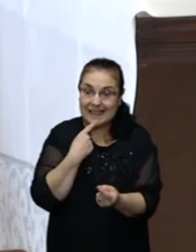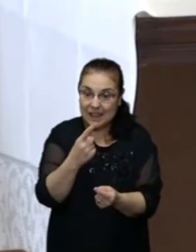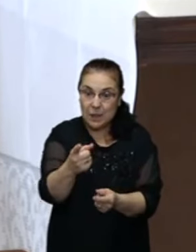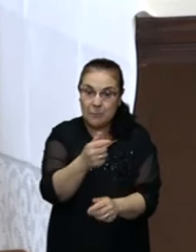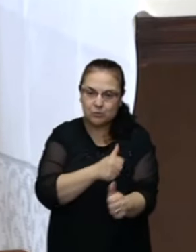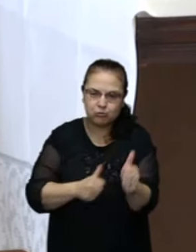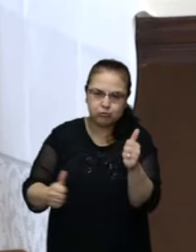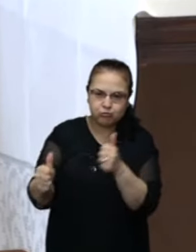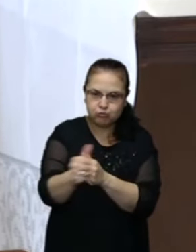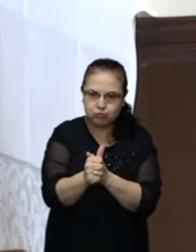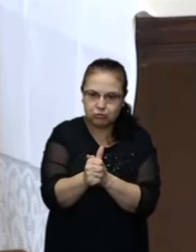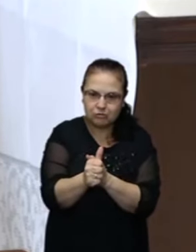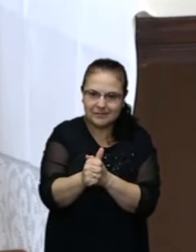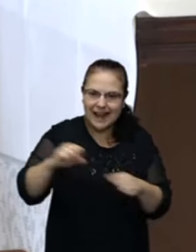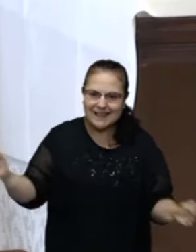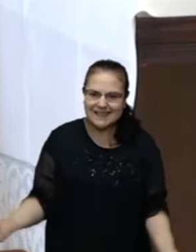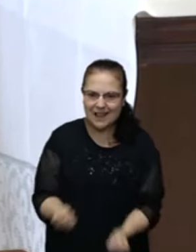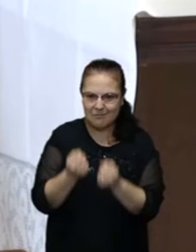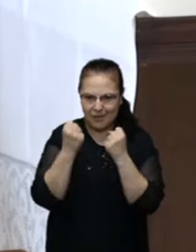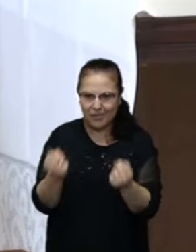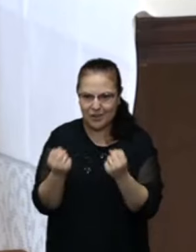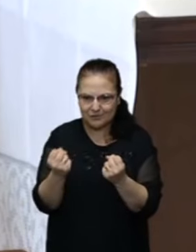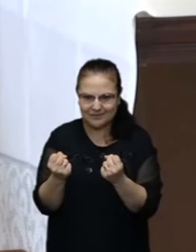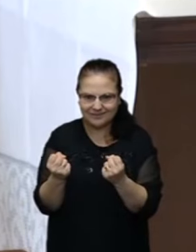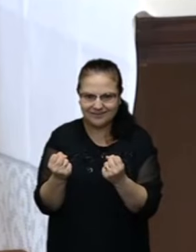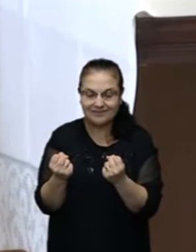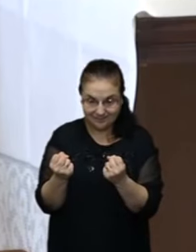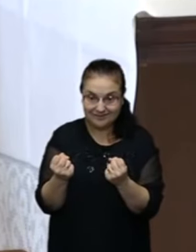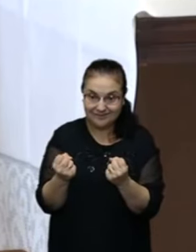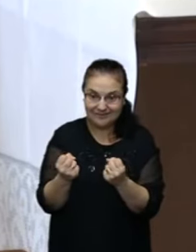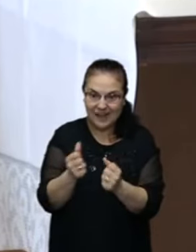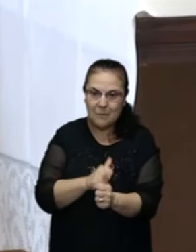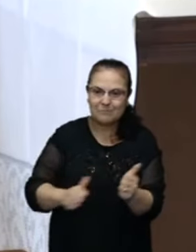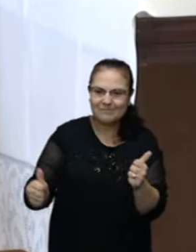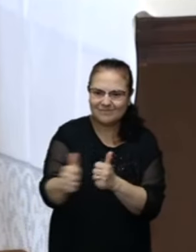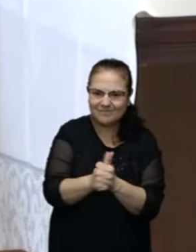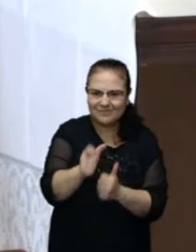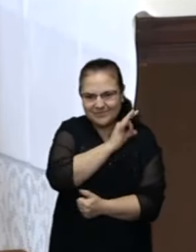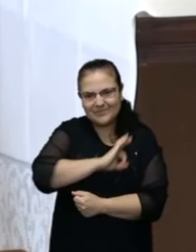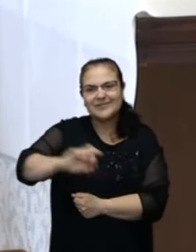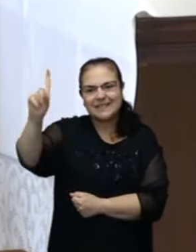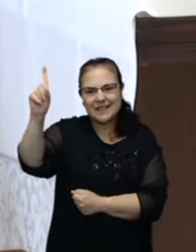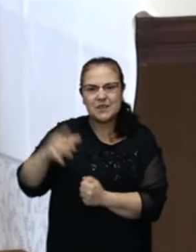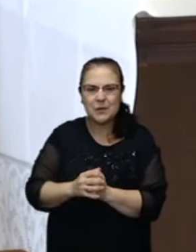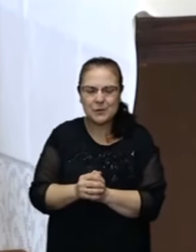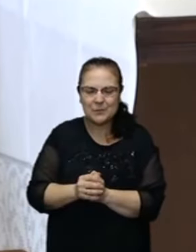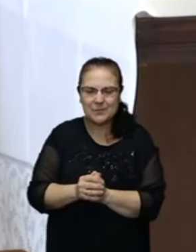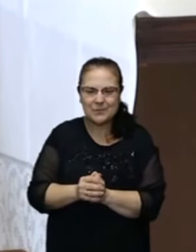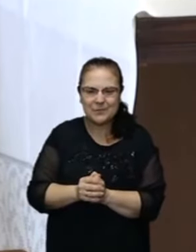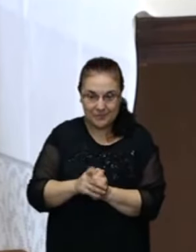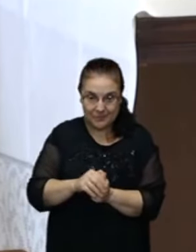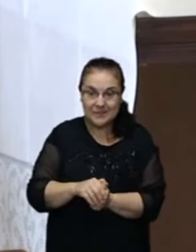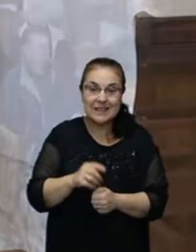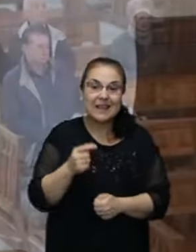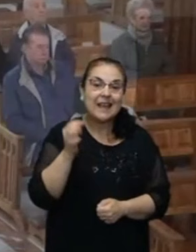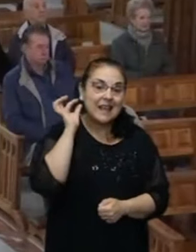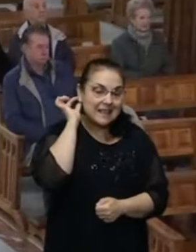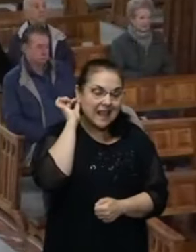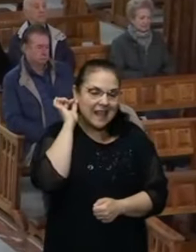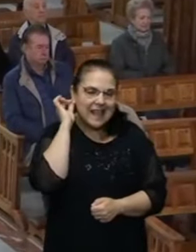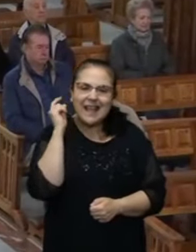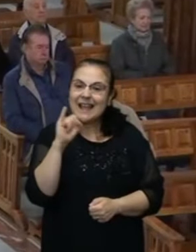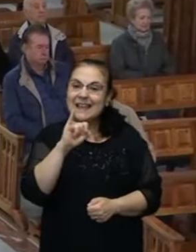precursor de la salvación, el precursor del Señor. E Isabel da gracias a